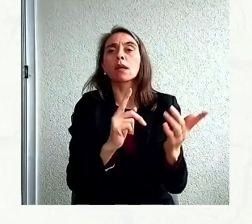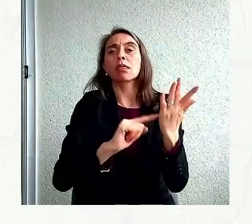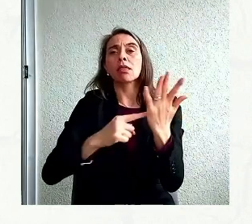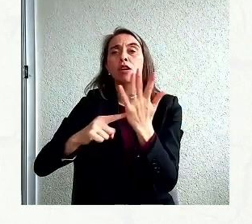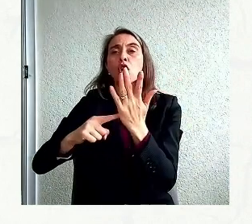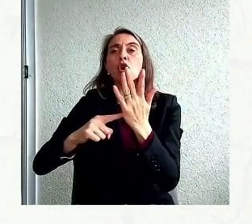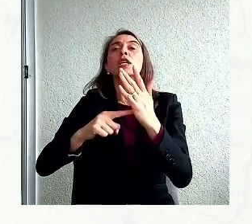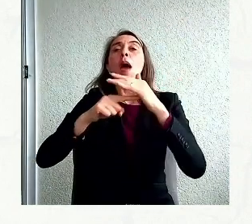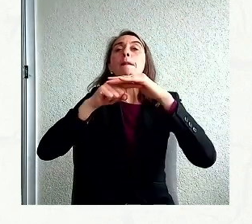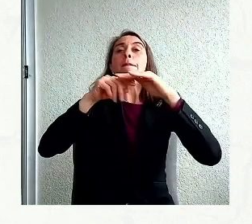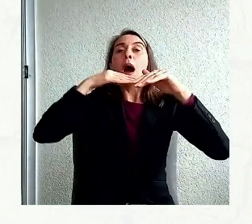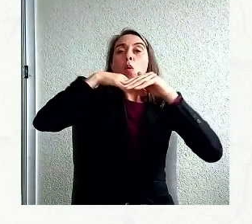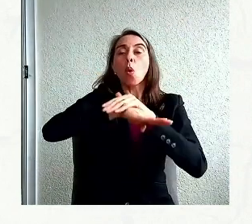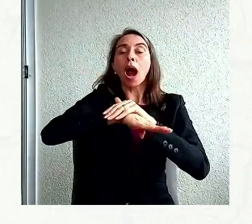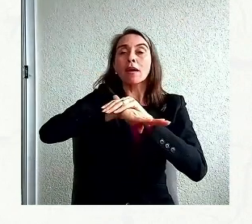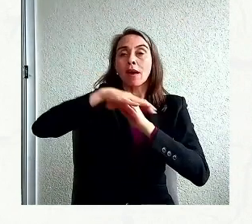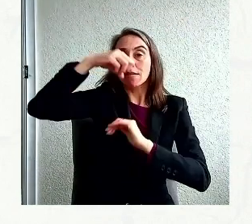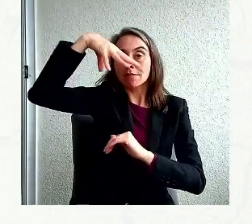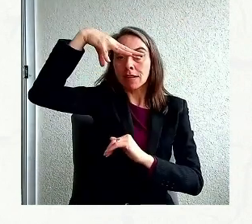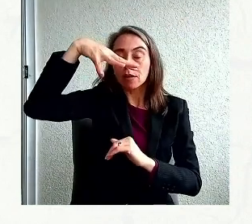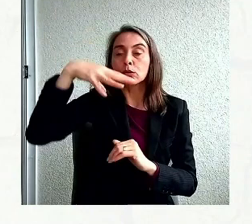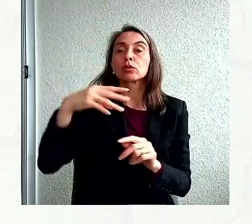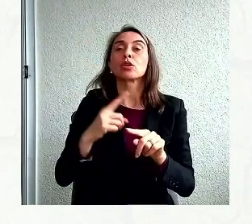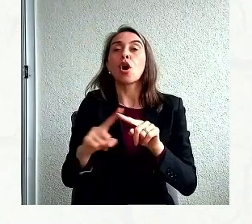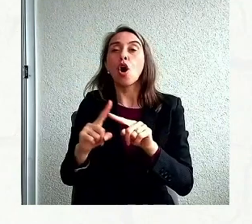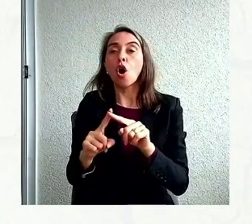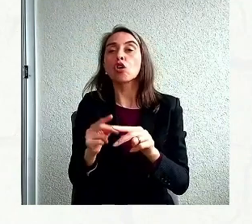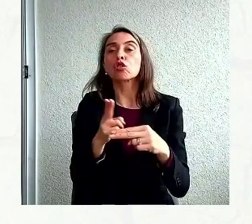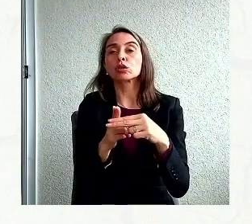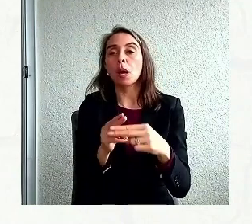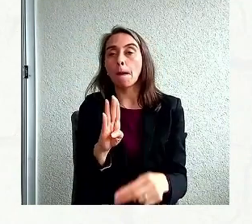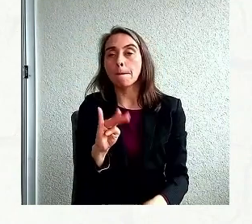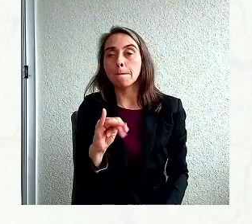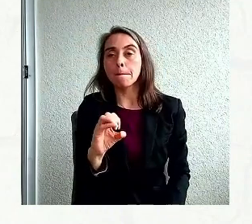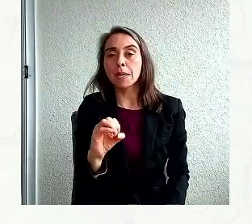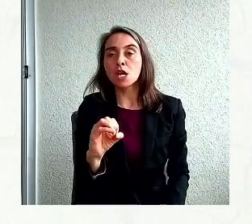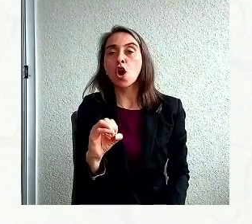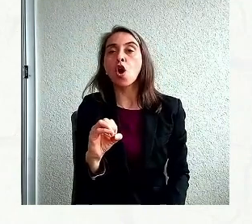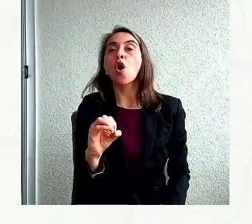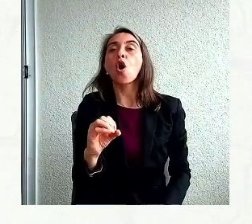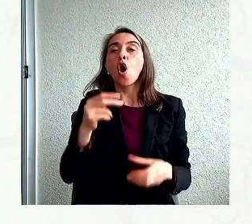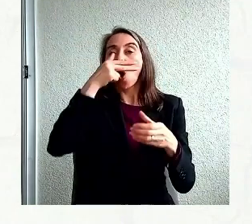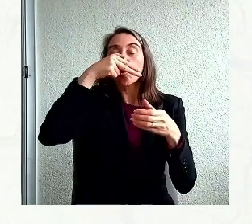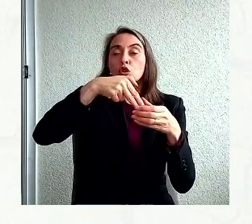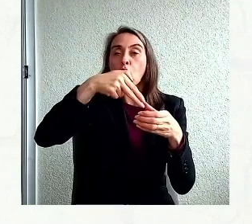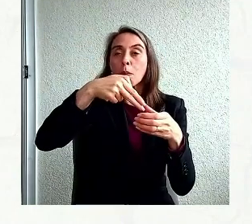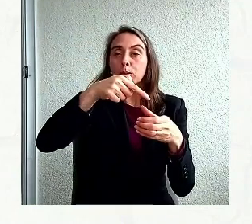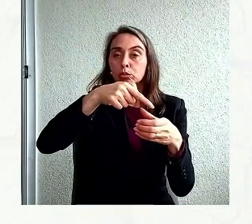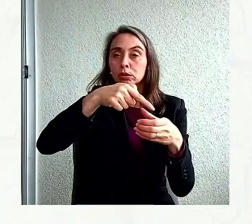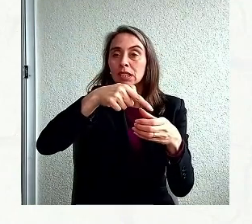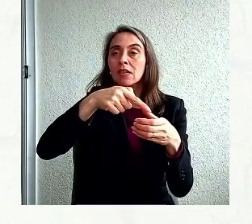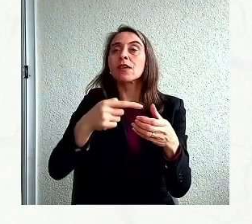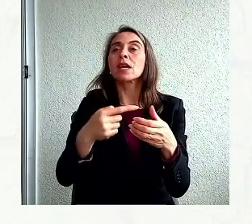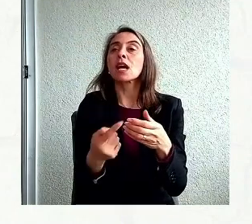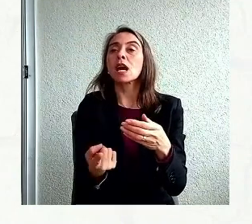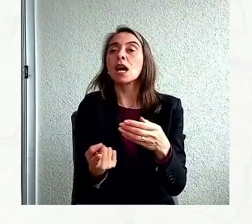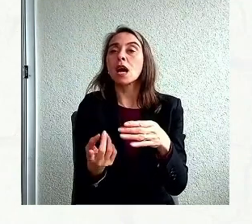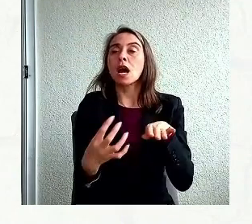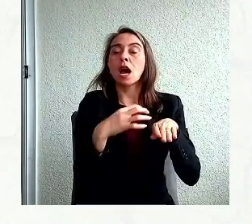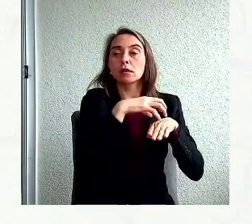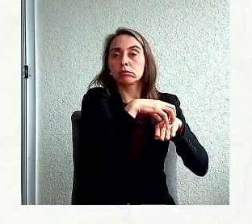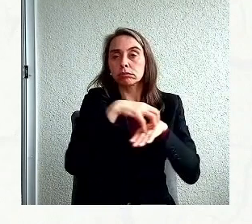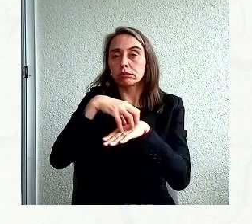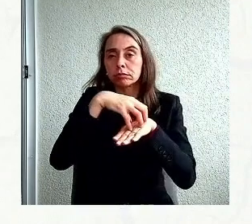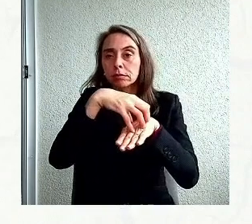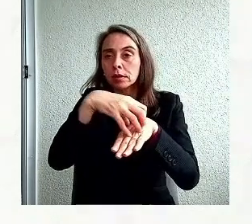Los biocombustibles, porque hay sistemas de transporte que tienen alto rango, de alto viaje, como